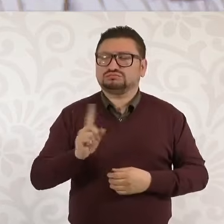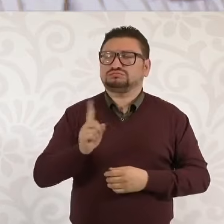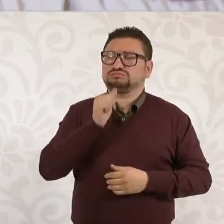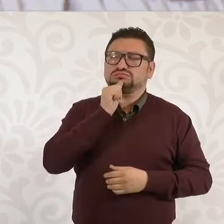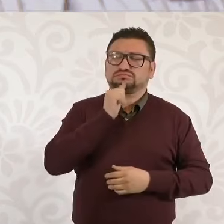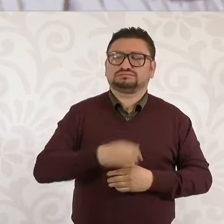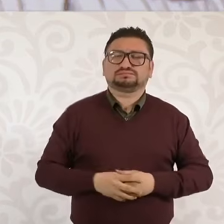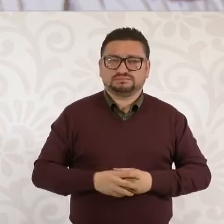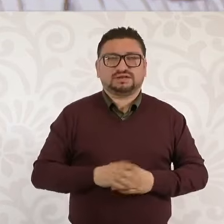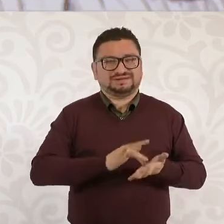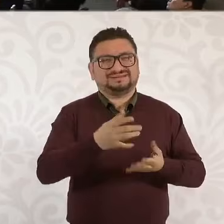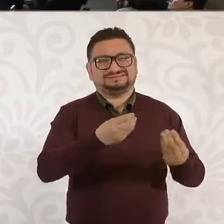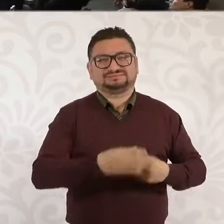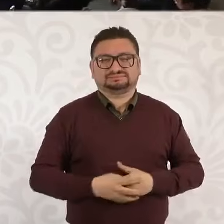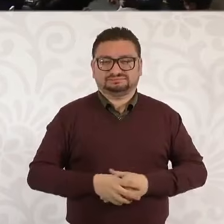reunión. Muchas gracias.